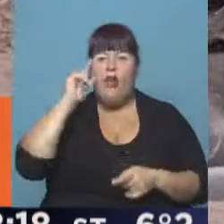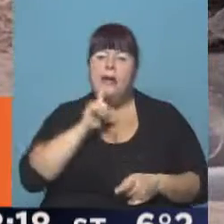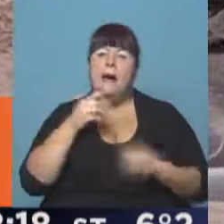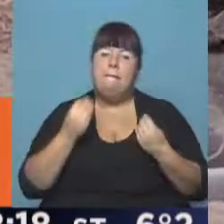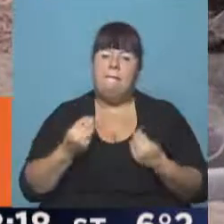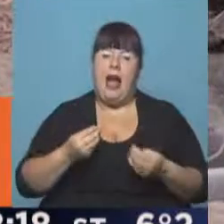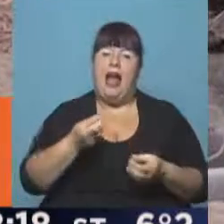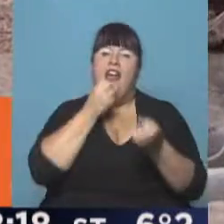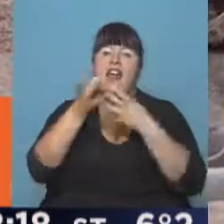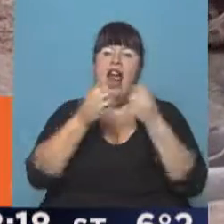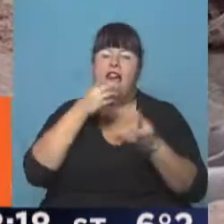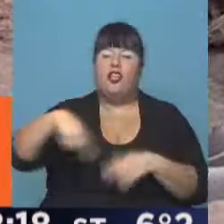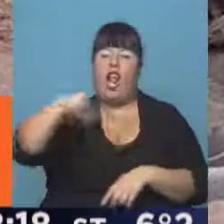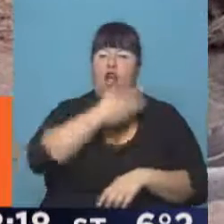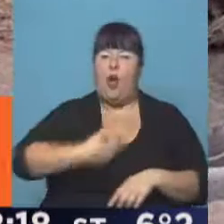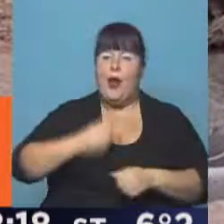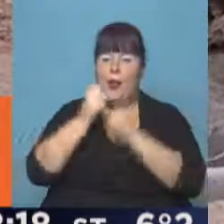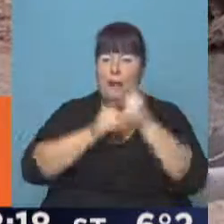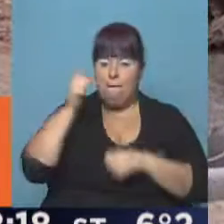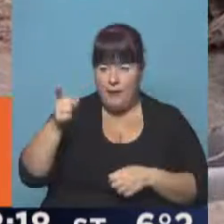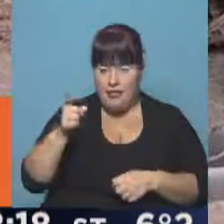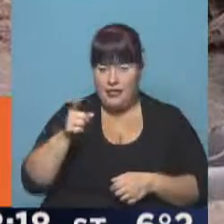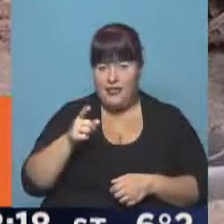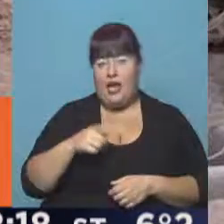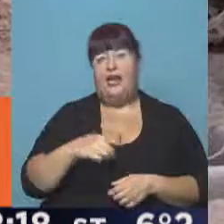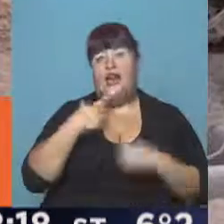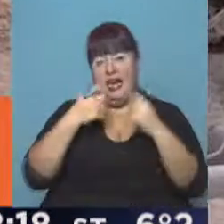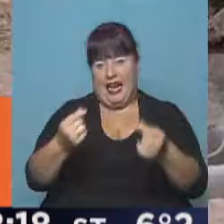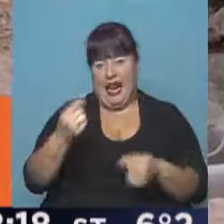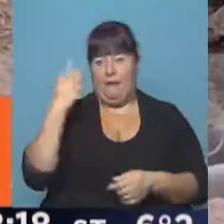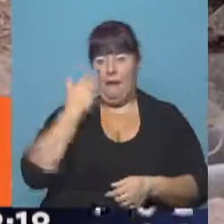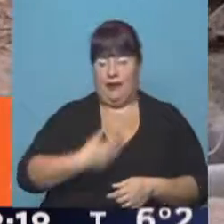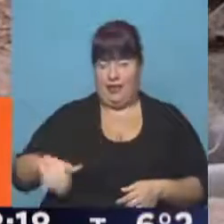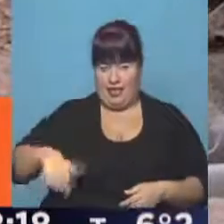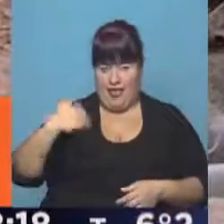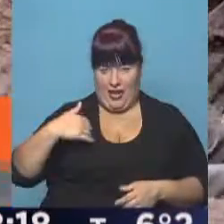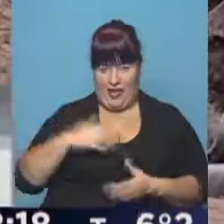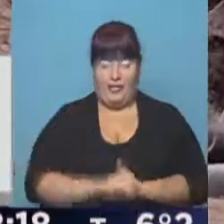para tomar la declaración a los ejecutivos de la empresa, se quejó el presidente argentino.